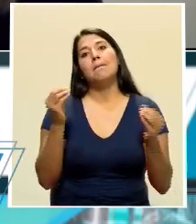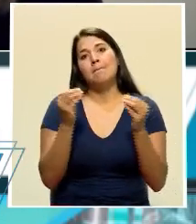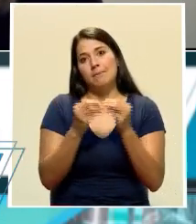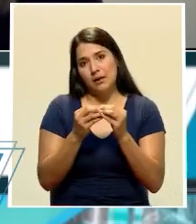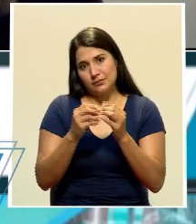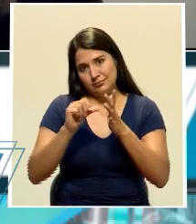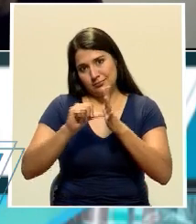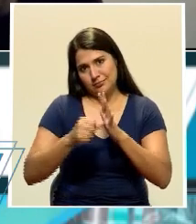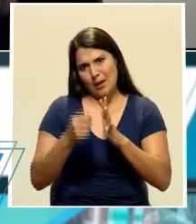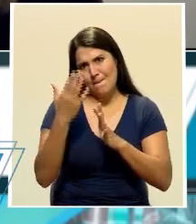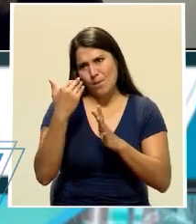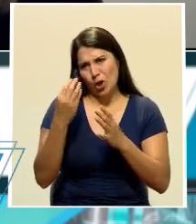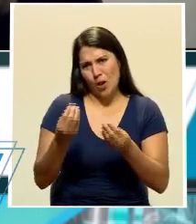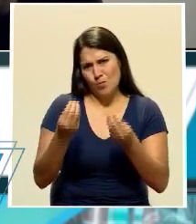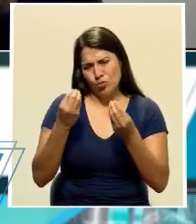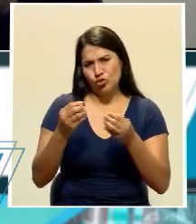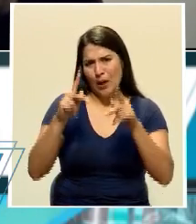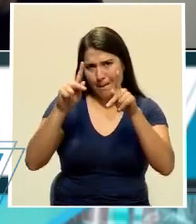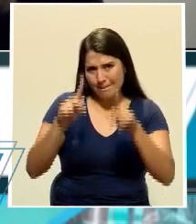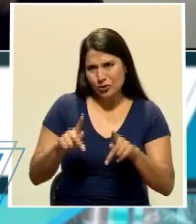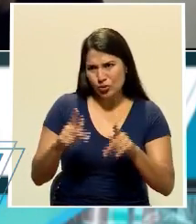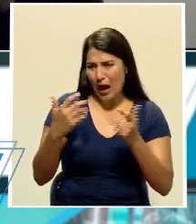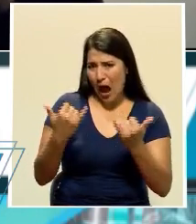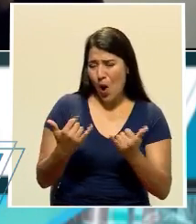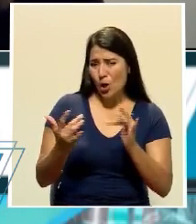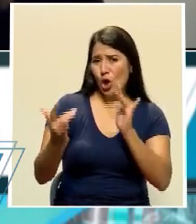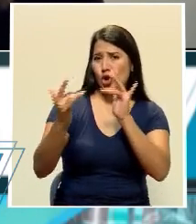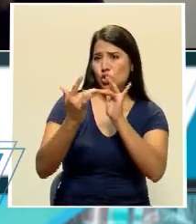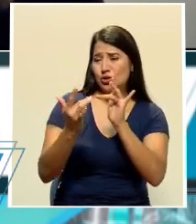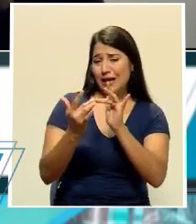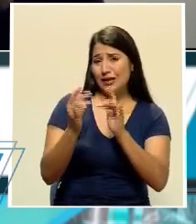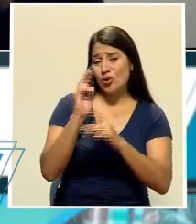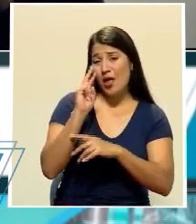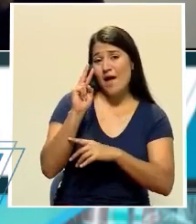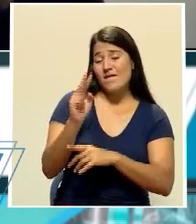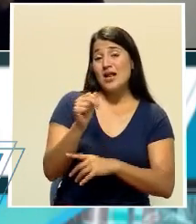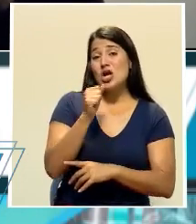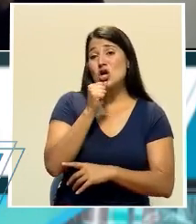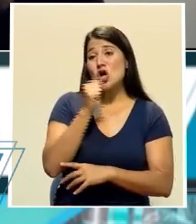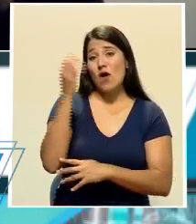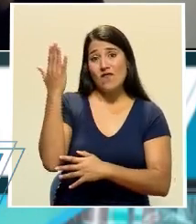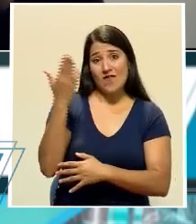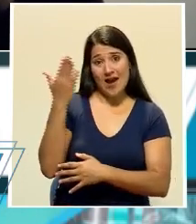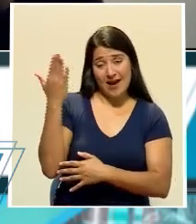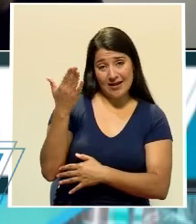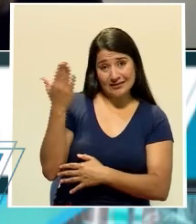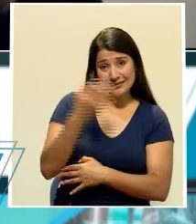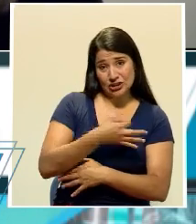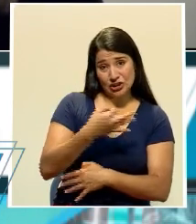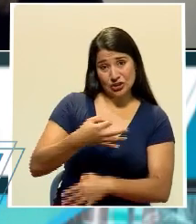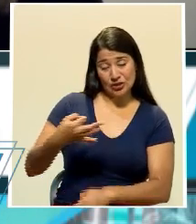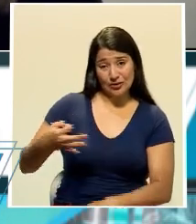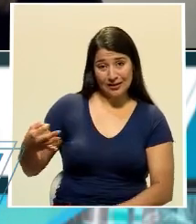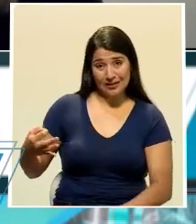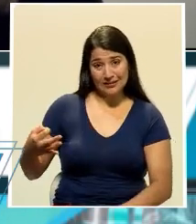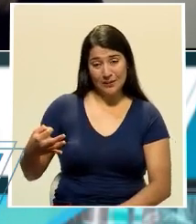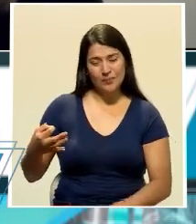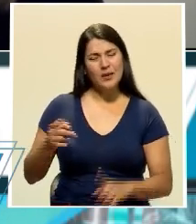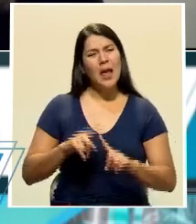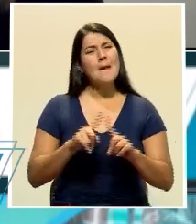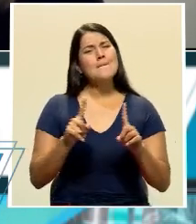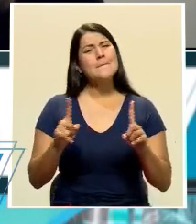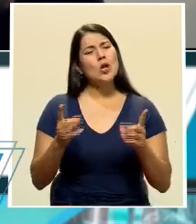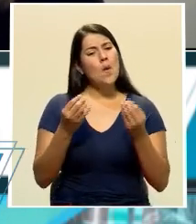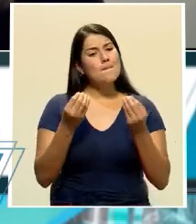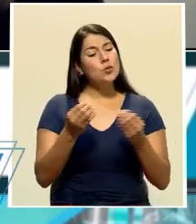notorio porque cientos de miles de personas están siguiendo en directo todas las conferencias de prensa. Pero